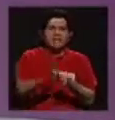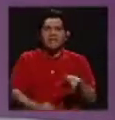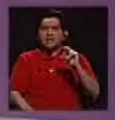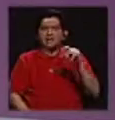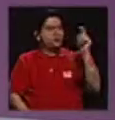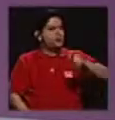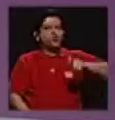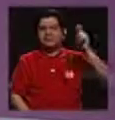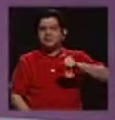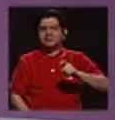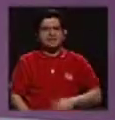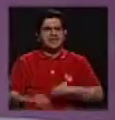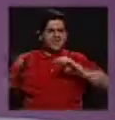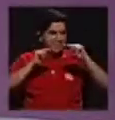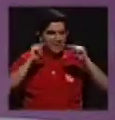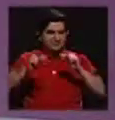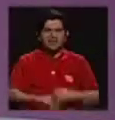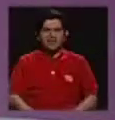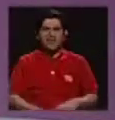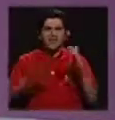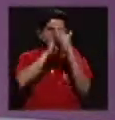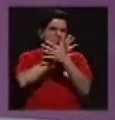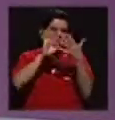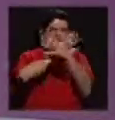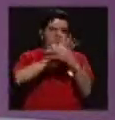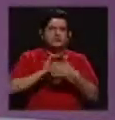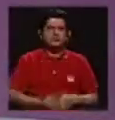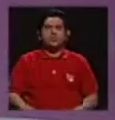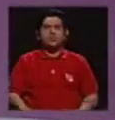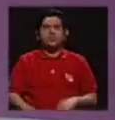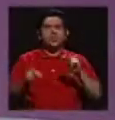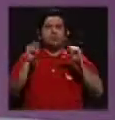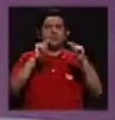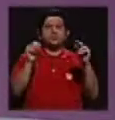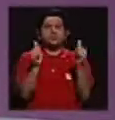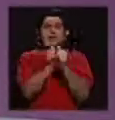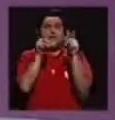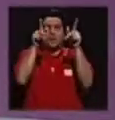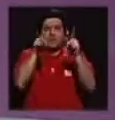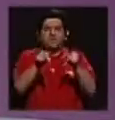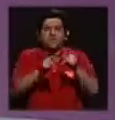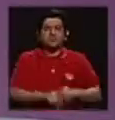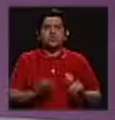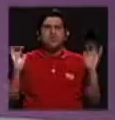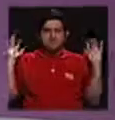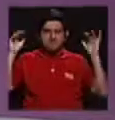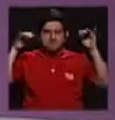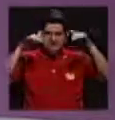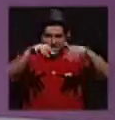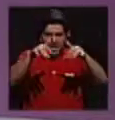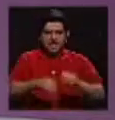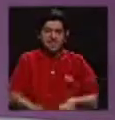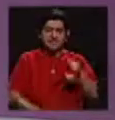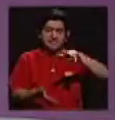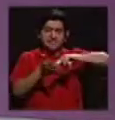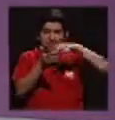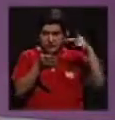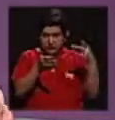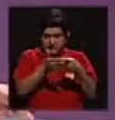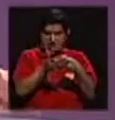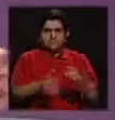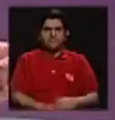o necesariamente son tratas, se le confunde con tráfico de personas, tráfico de migrantes, y eso genera, pues creo